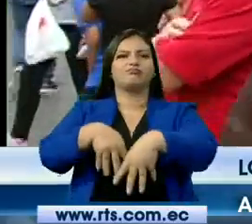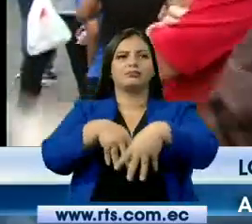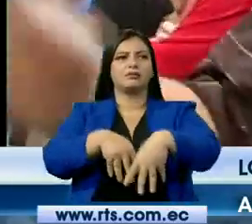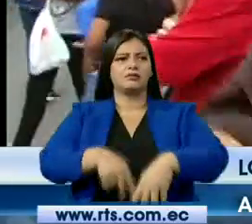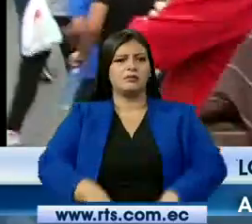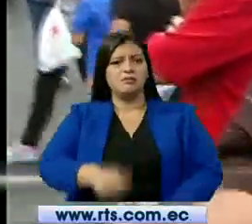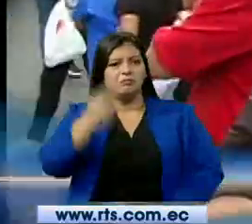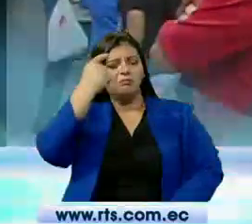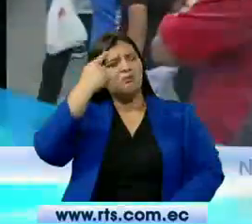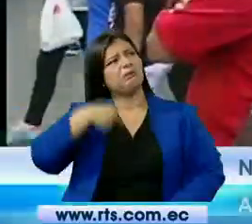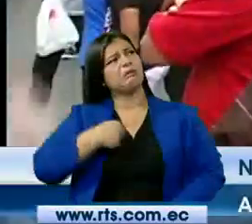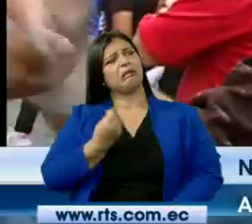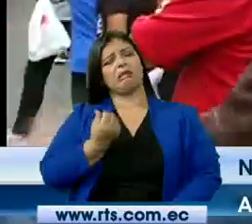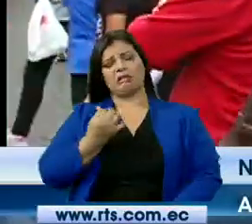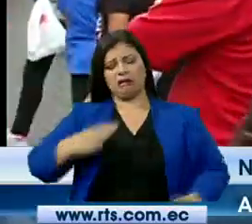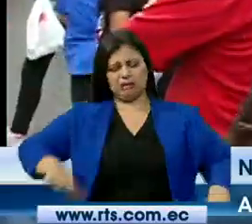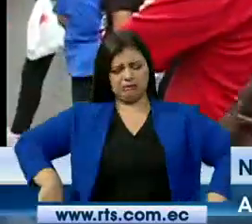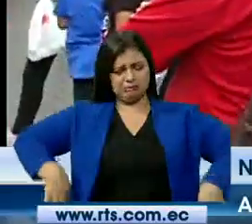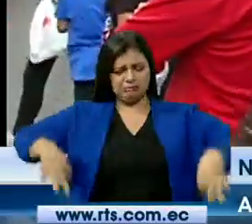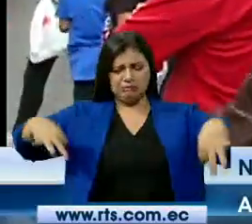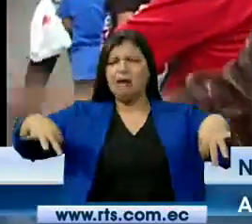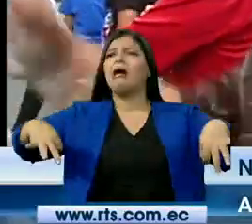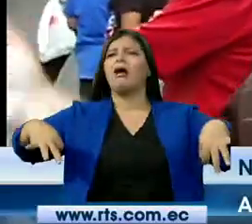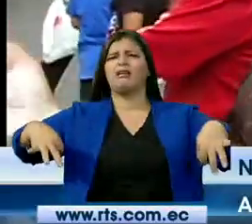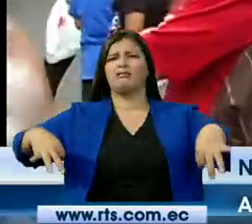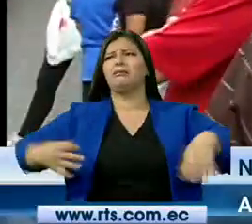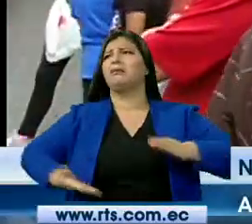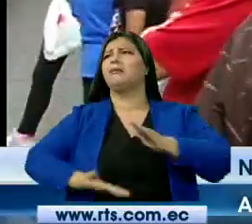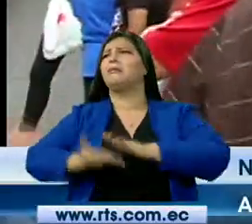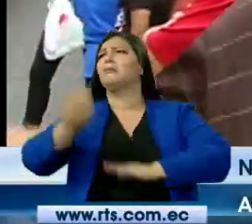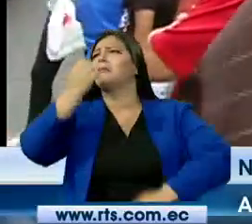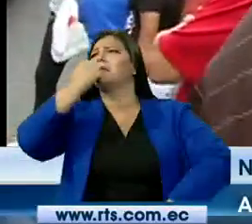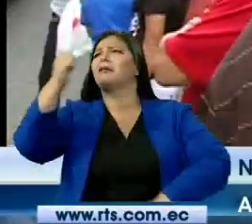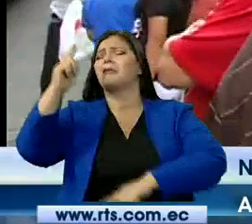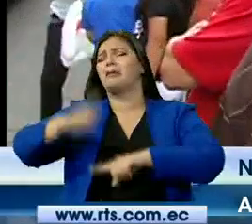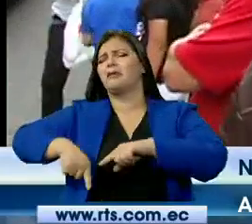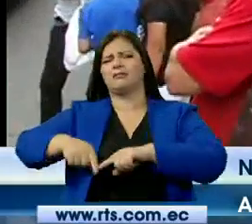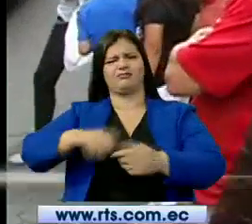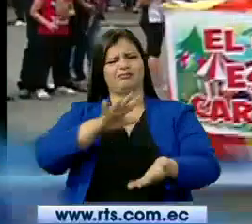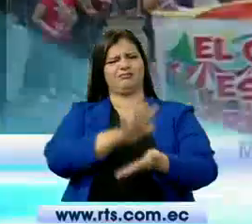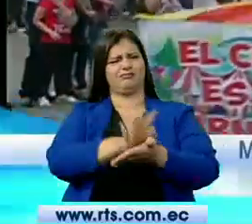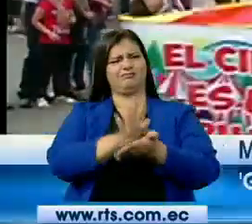Se queda aquí como nosotros, en Guayaquil, disfrutando del carnaval como en Río de Janeiro.